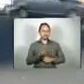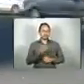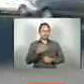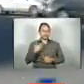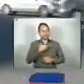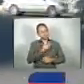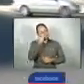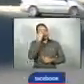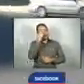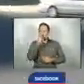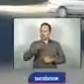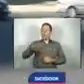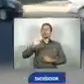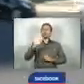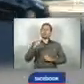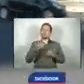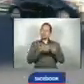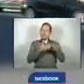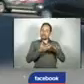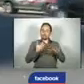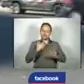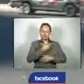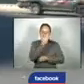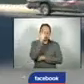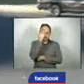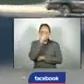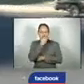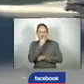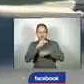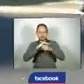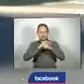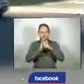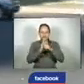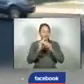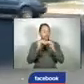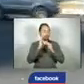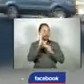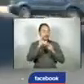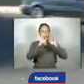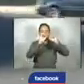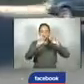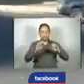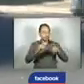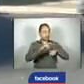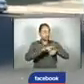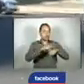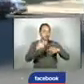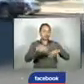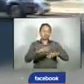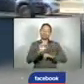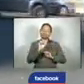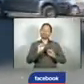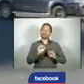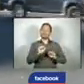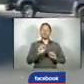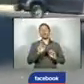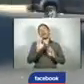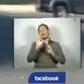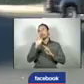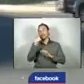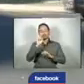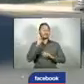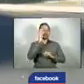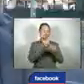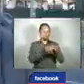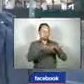vez no a todos los salvadoreños, pero a la mayoría nos preocupa un poco eso que viene la temporada y puede ser que haya nuevamente, Dios quiera que no, un